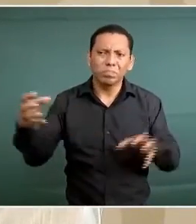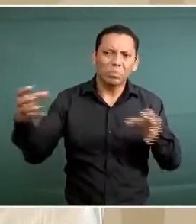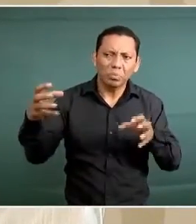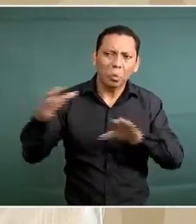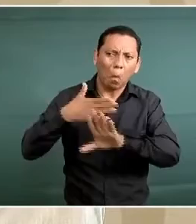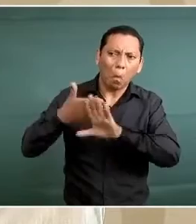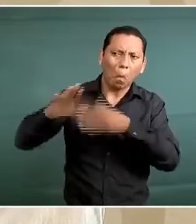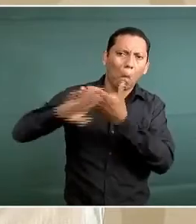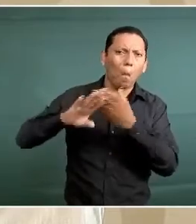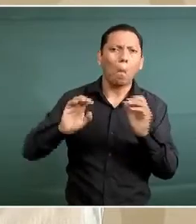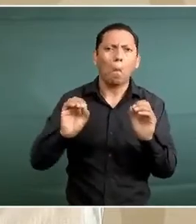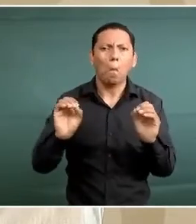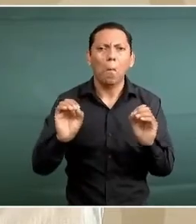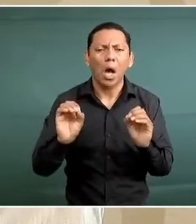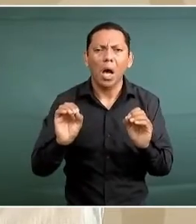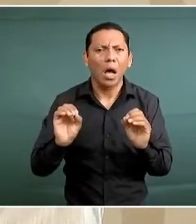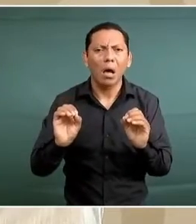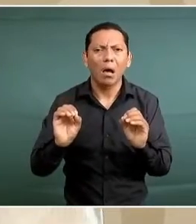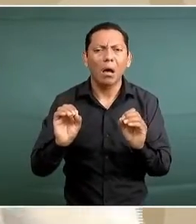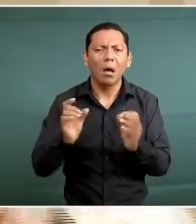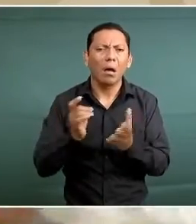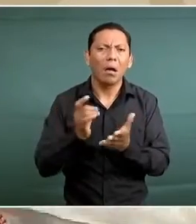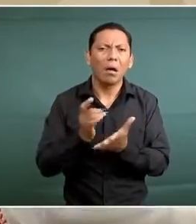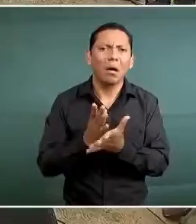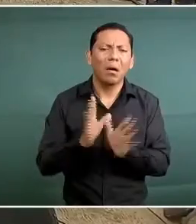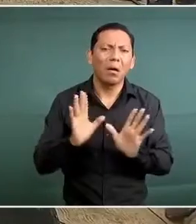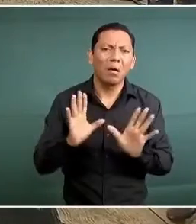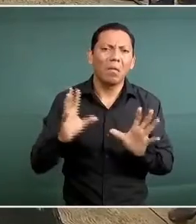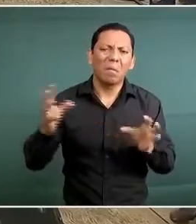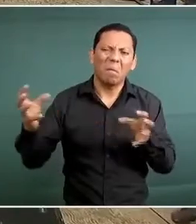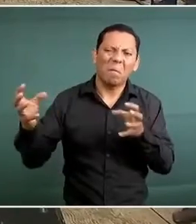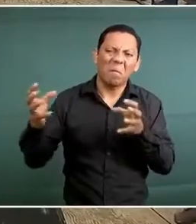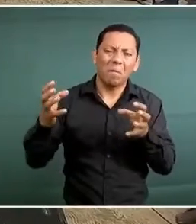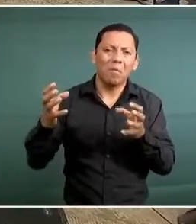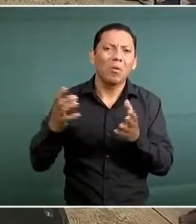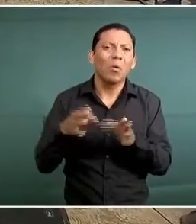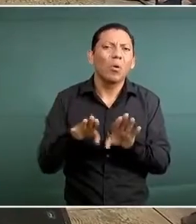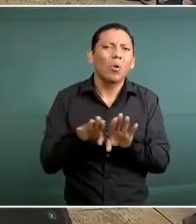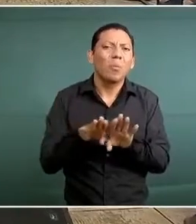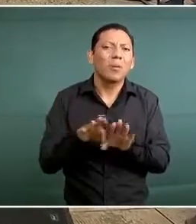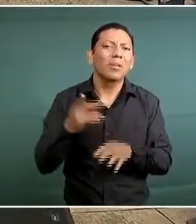violencia no la confrontación es política